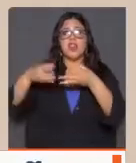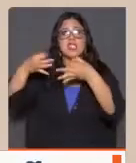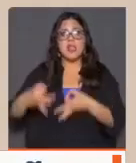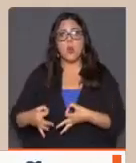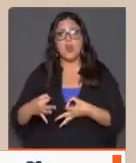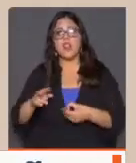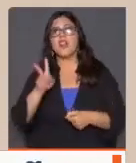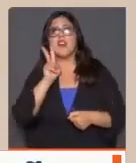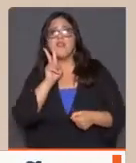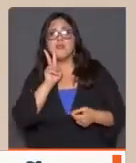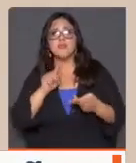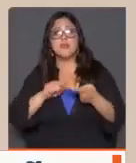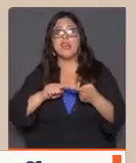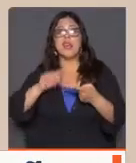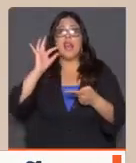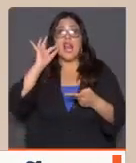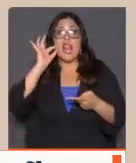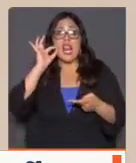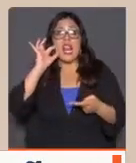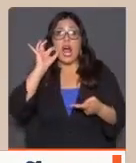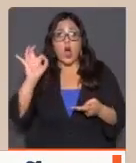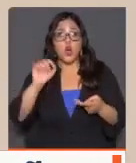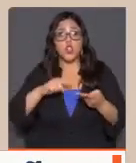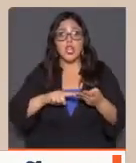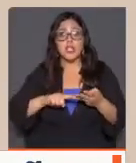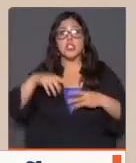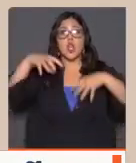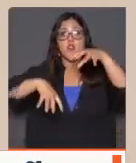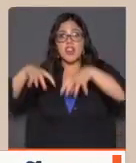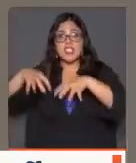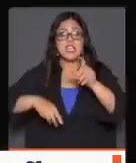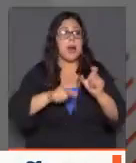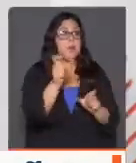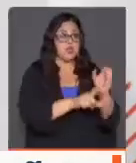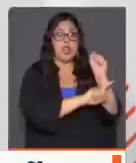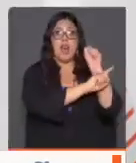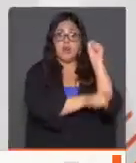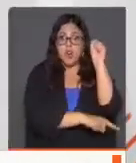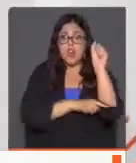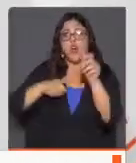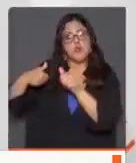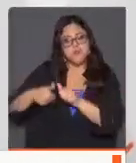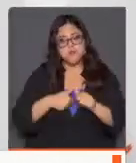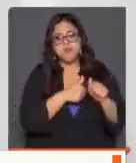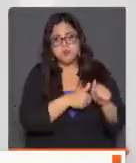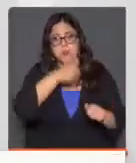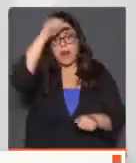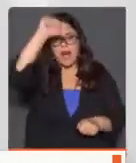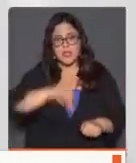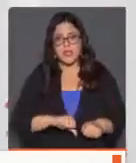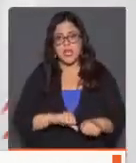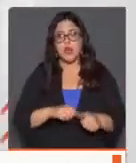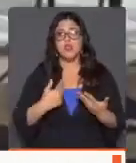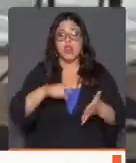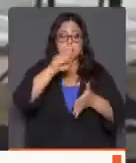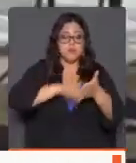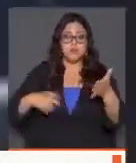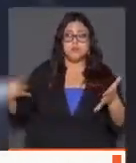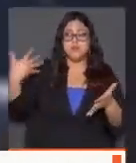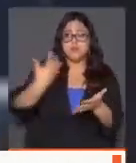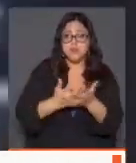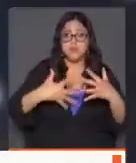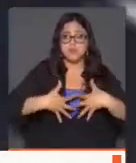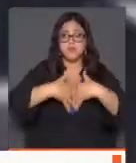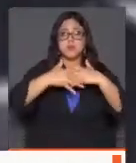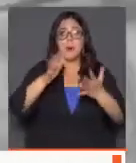Lo Barnechea, nuestros abogados para perseguir el delito para que este no quede impune. A lo largo de estos últimos meses y con el fortalecimiento del plan